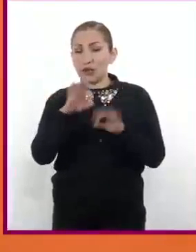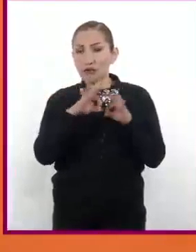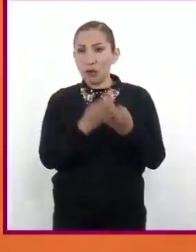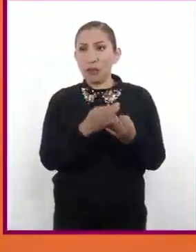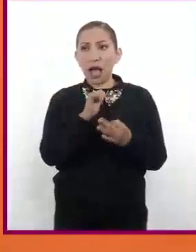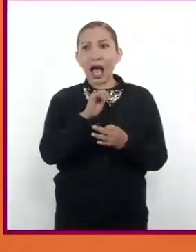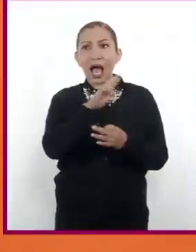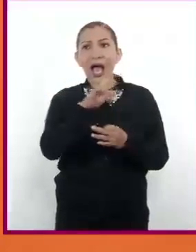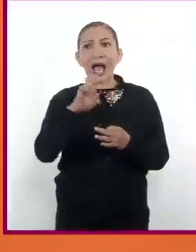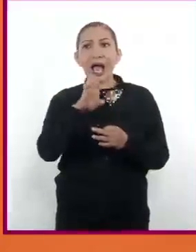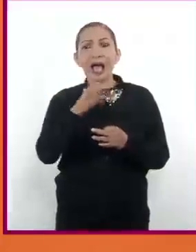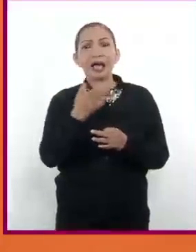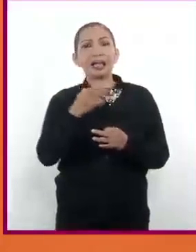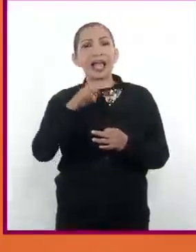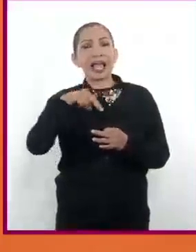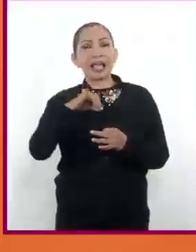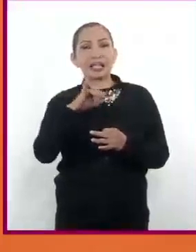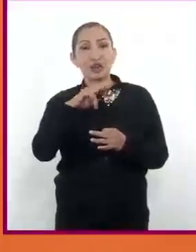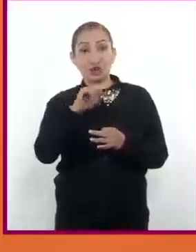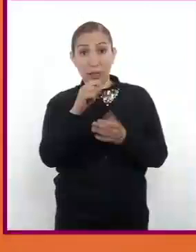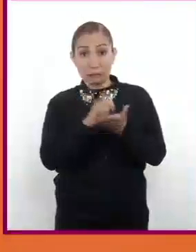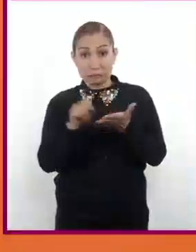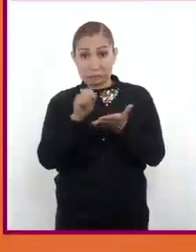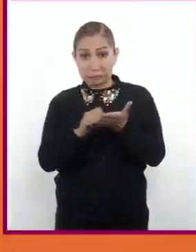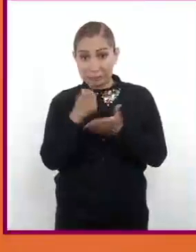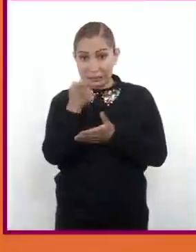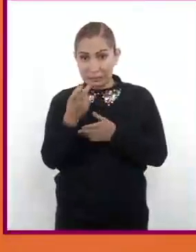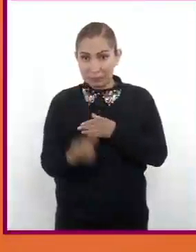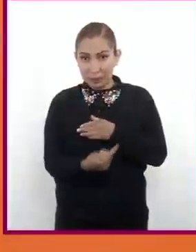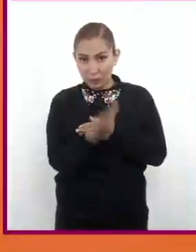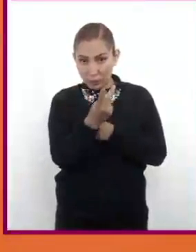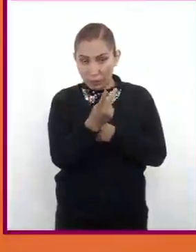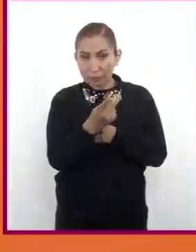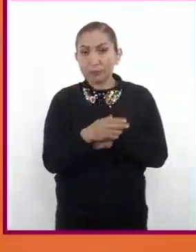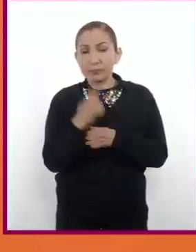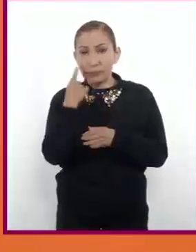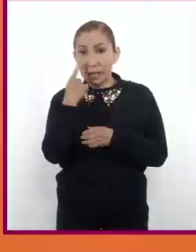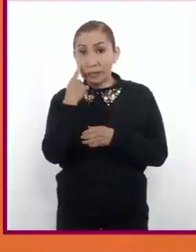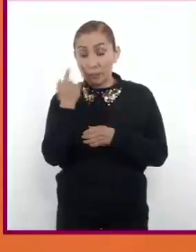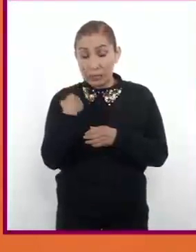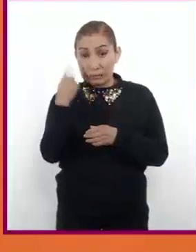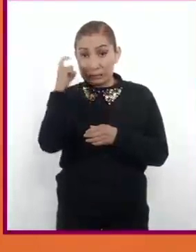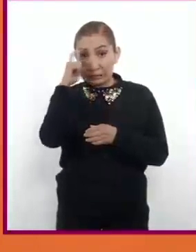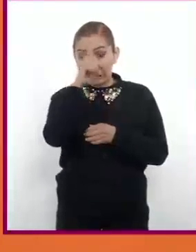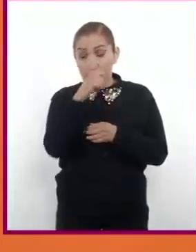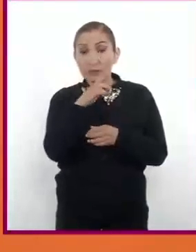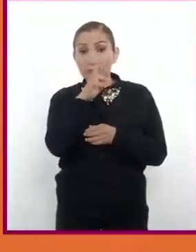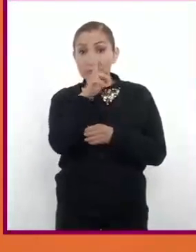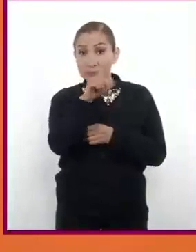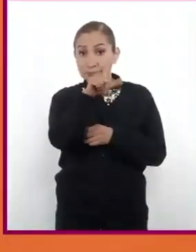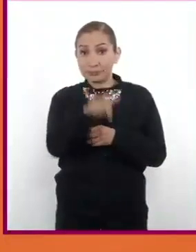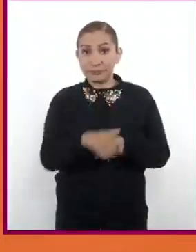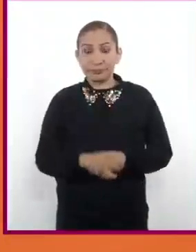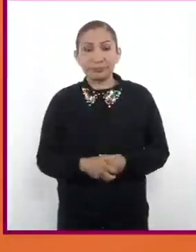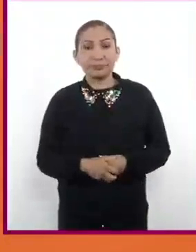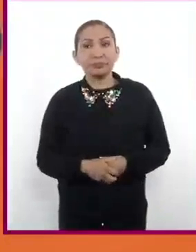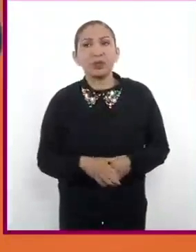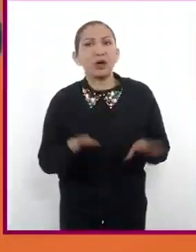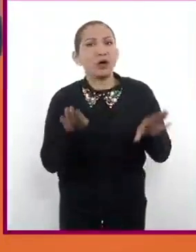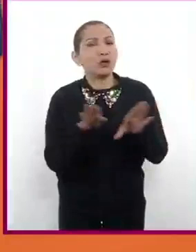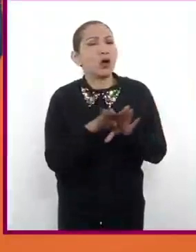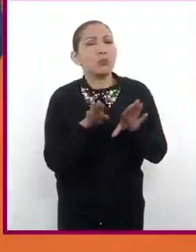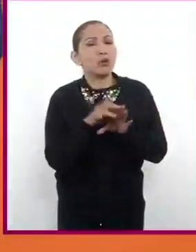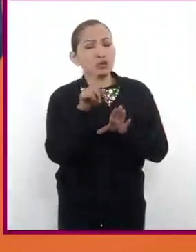de Arrhenius. Así que vayan apuntando la siguiente pregunta, porque será un reto que deberán contestar. ¿Cómo